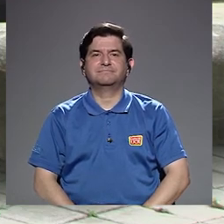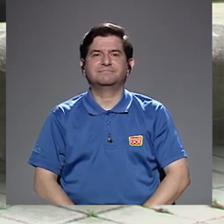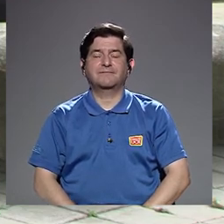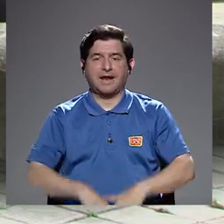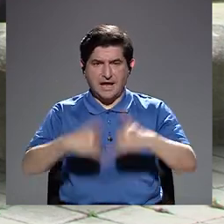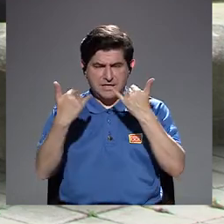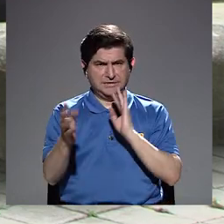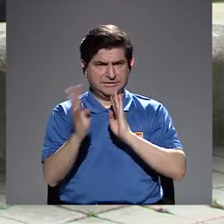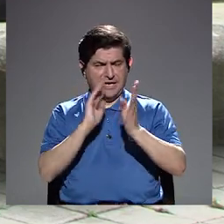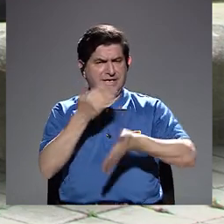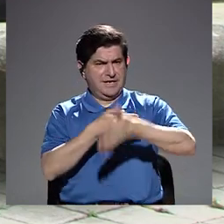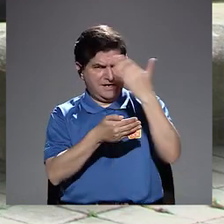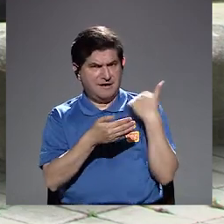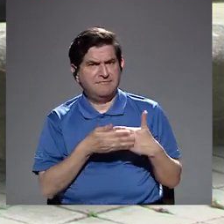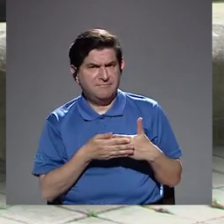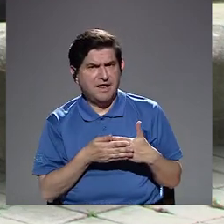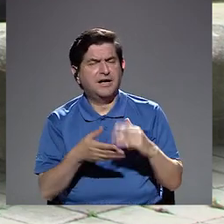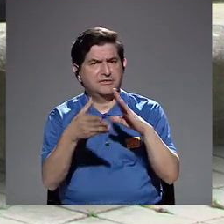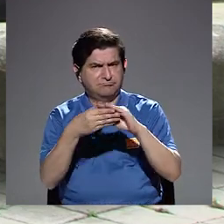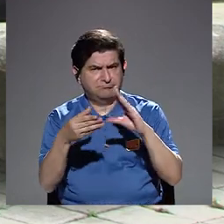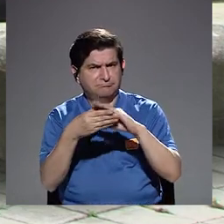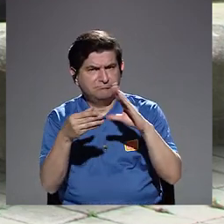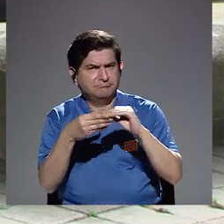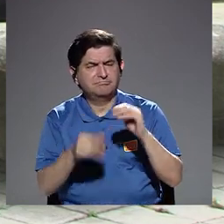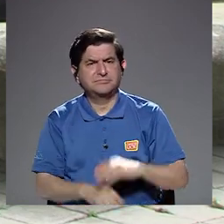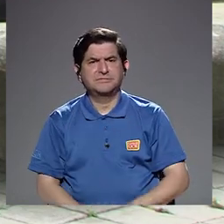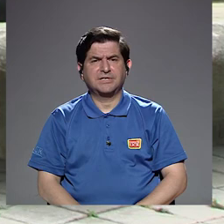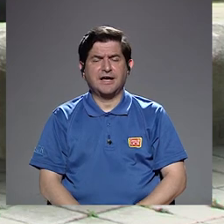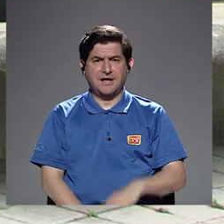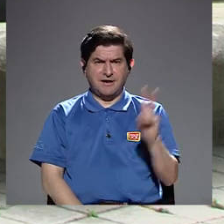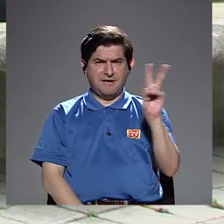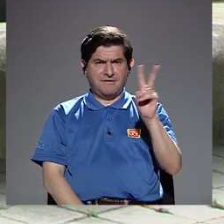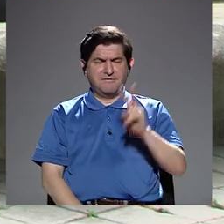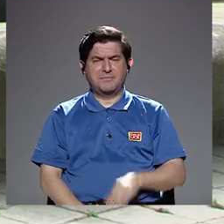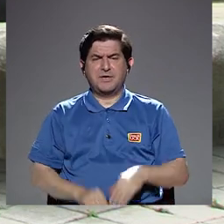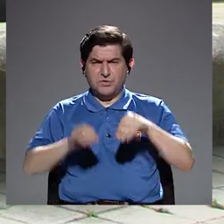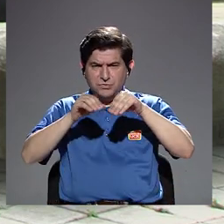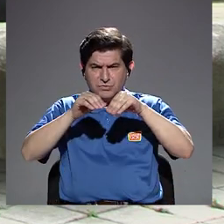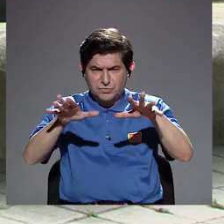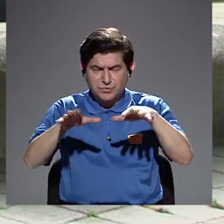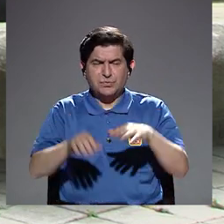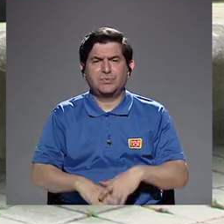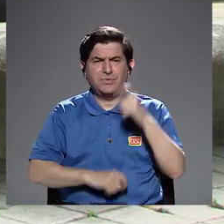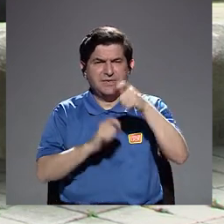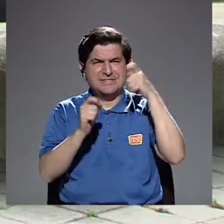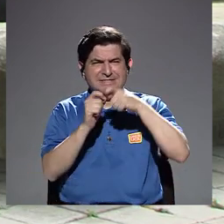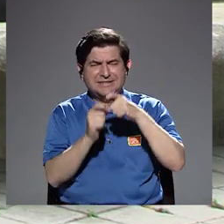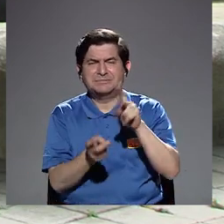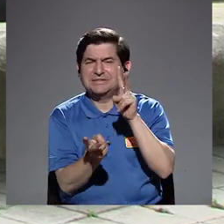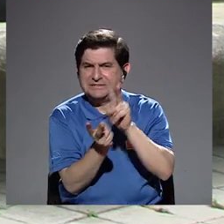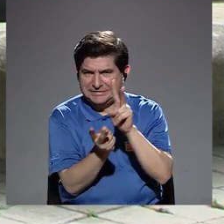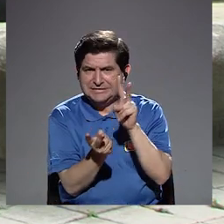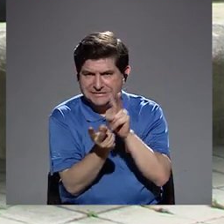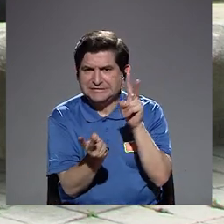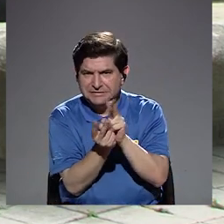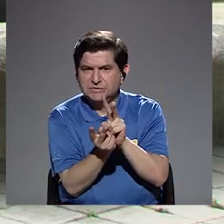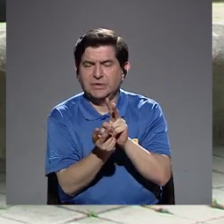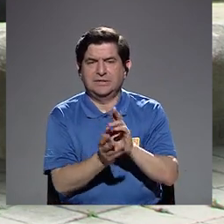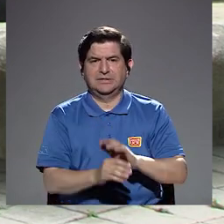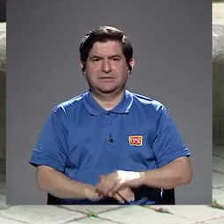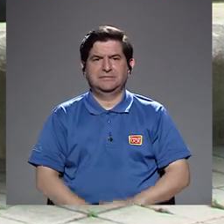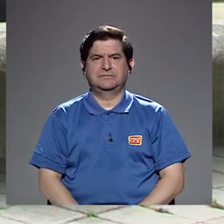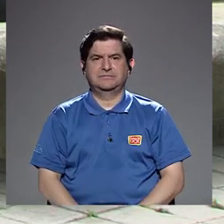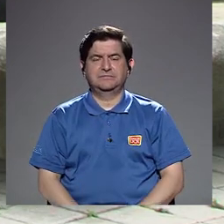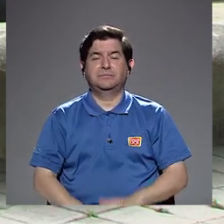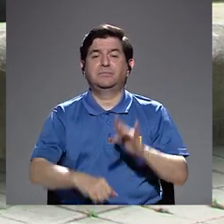Ya hemos hablado antes, nos comentaron, bueno, que es un virus de transmisión estrictamente sexual, ¿verdad?